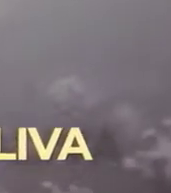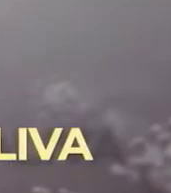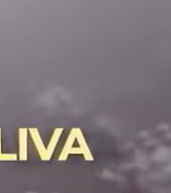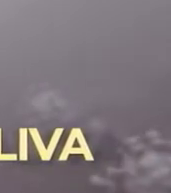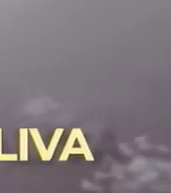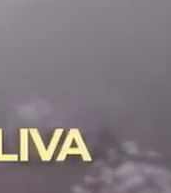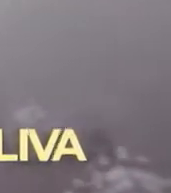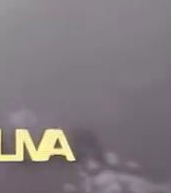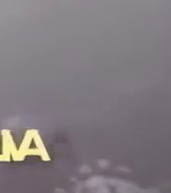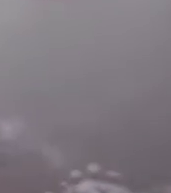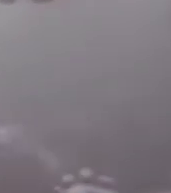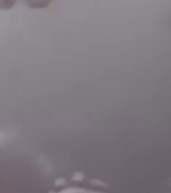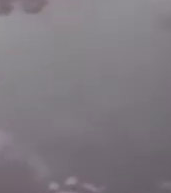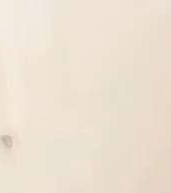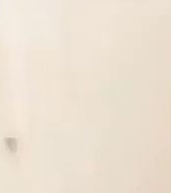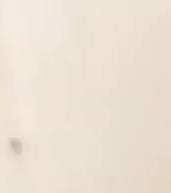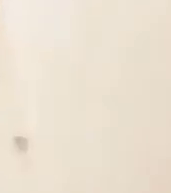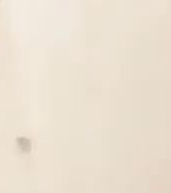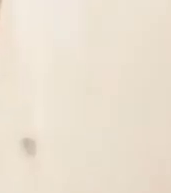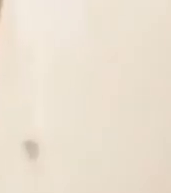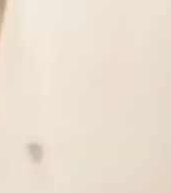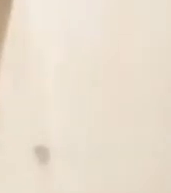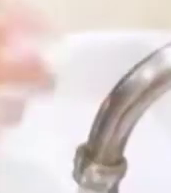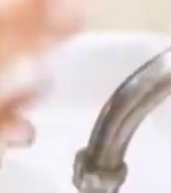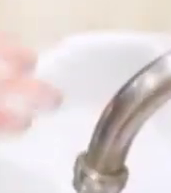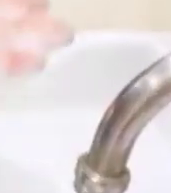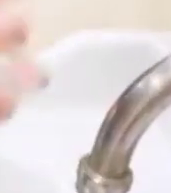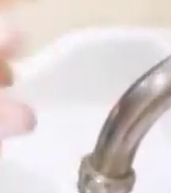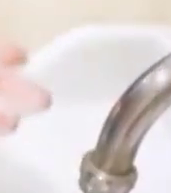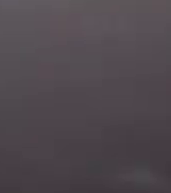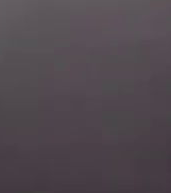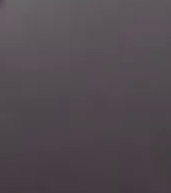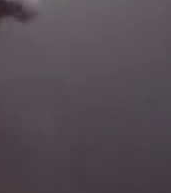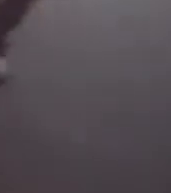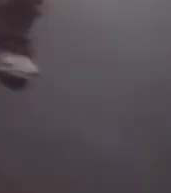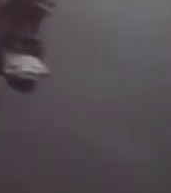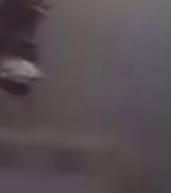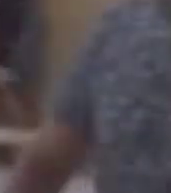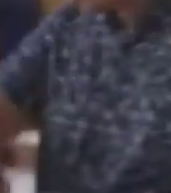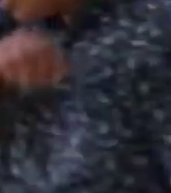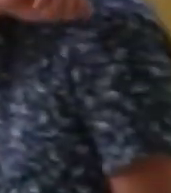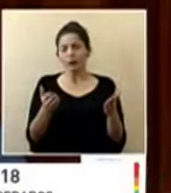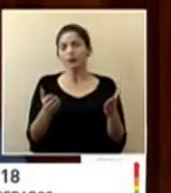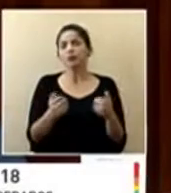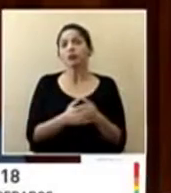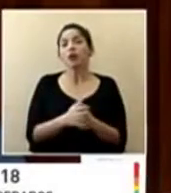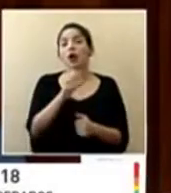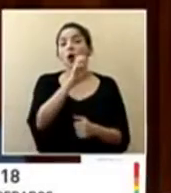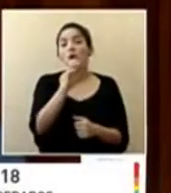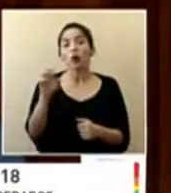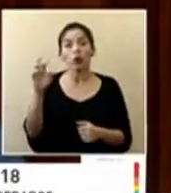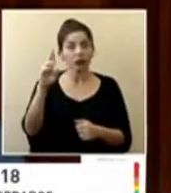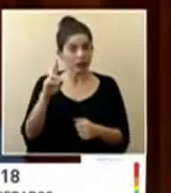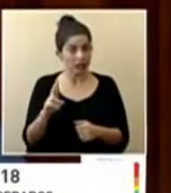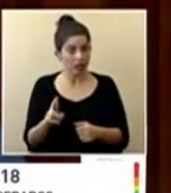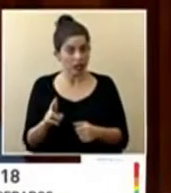cuidados intensivos, con un rango de edad de los 35 a los 85 años. De que Costa Rica